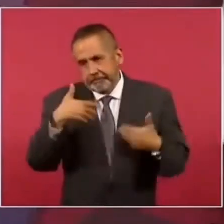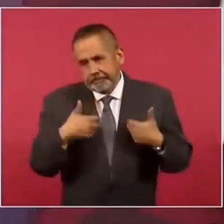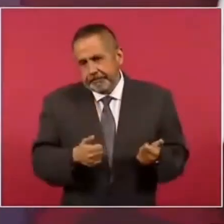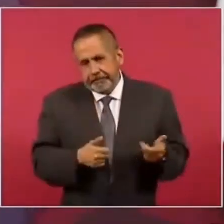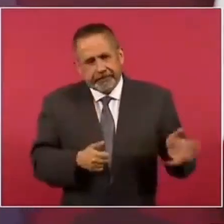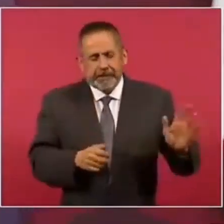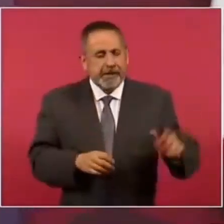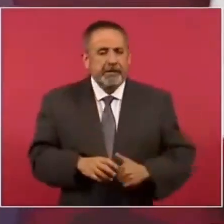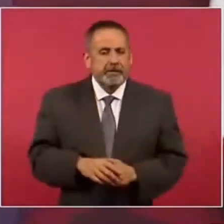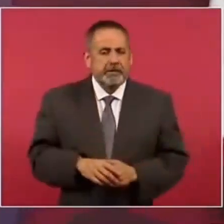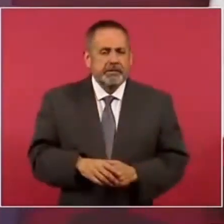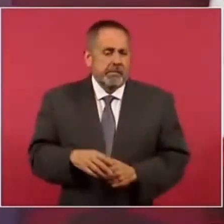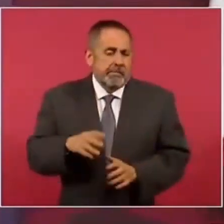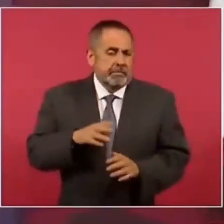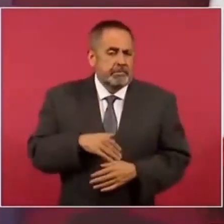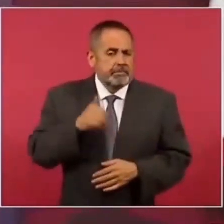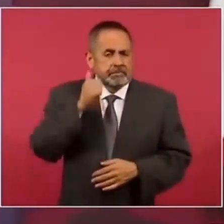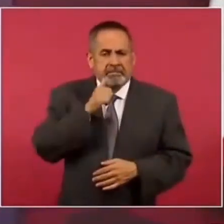Además, como siempre hemos dicho,